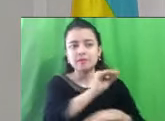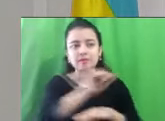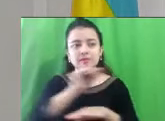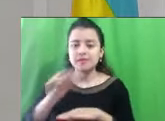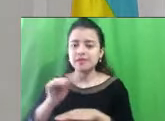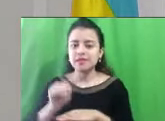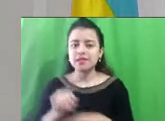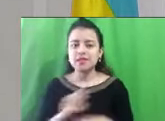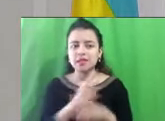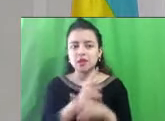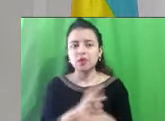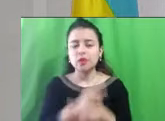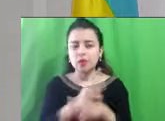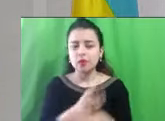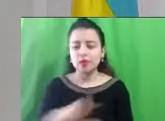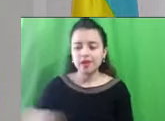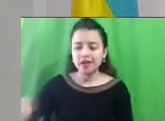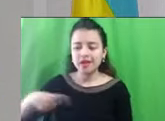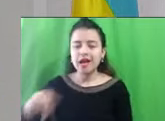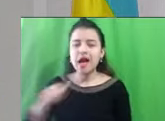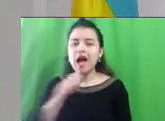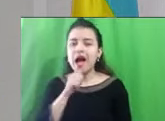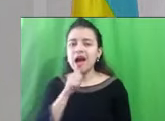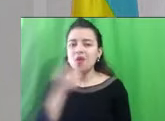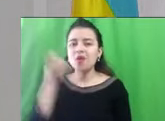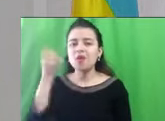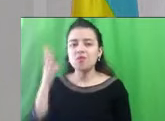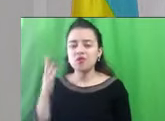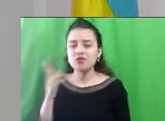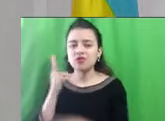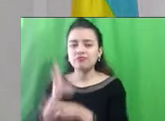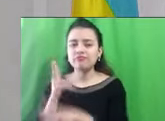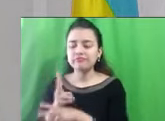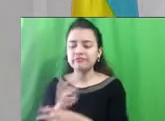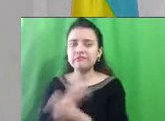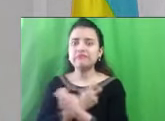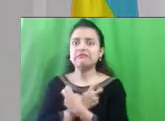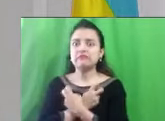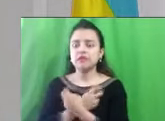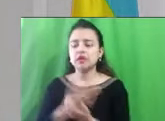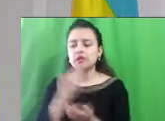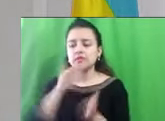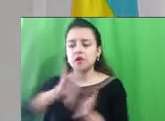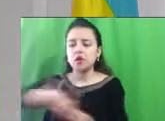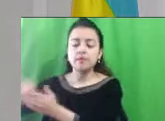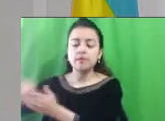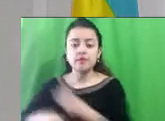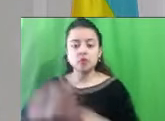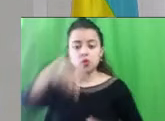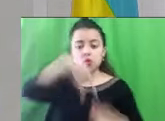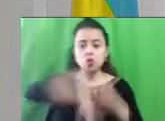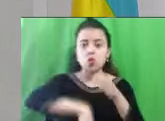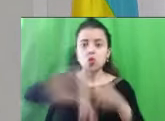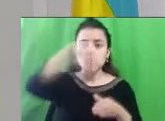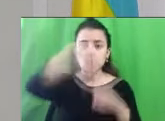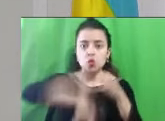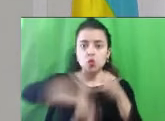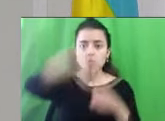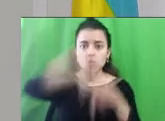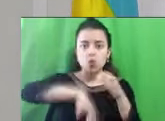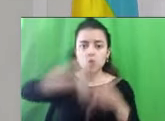de agua de los pozos profundos y adicionalmente la entrega de carrotanques. Se hizo con